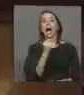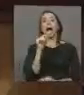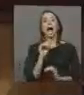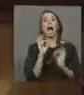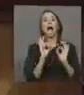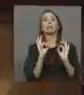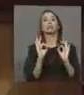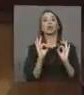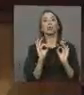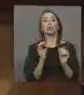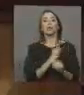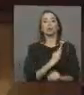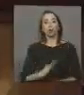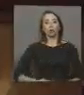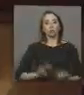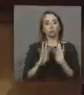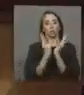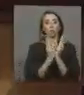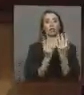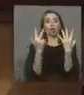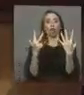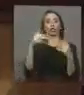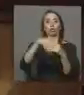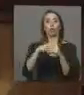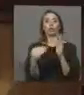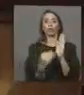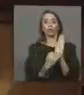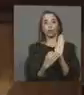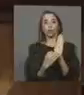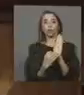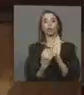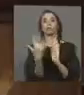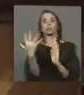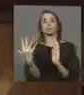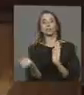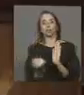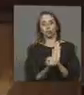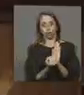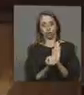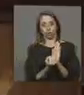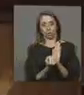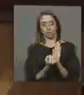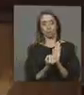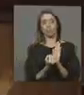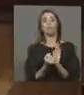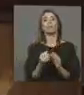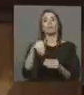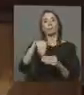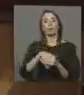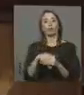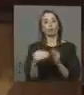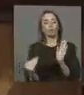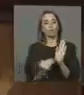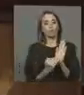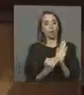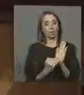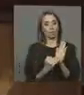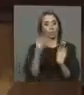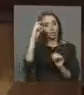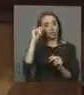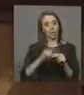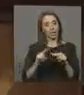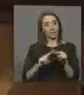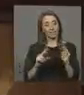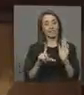de los diputados presentes, 8 votos a favor y 5 en contra. Votaron a favor de la idea de legislar